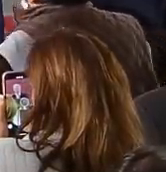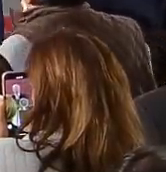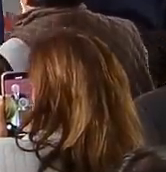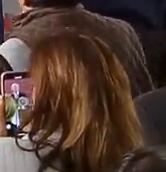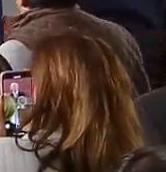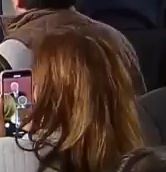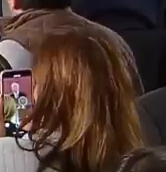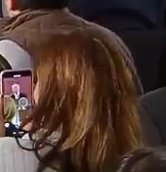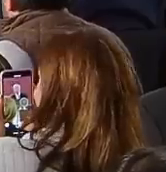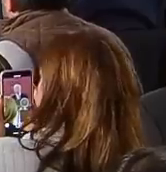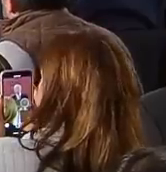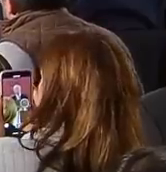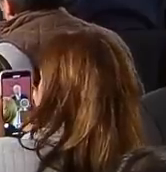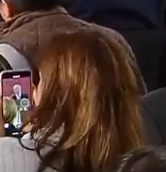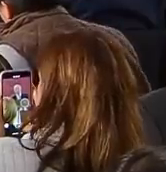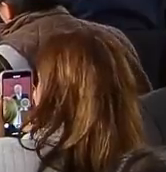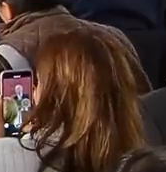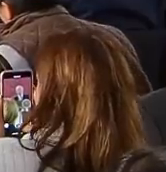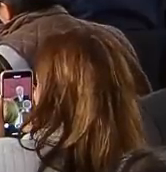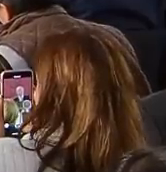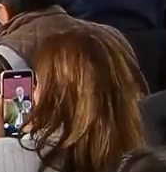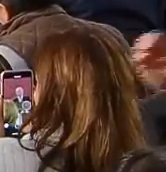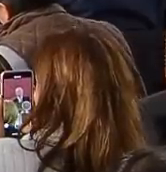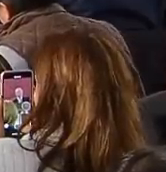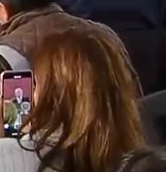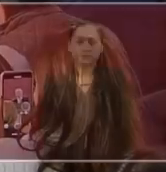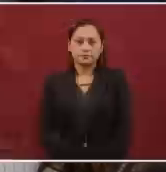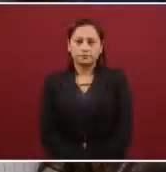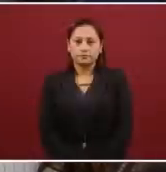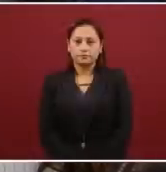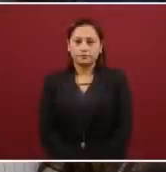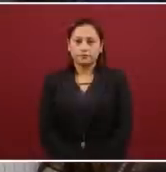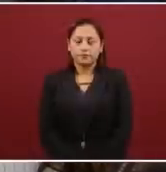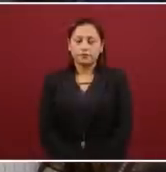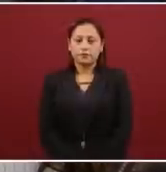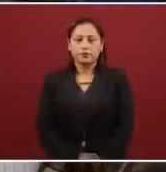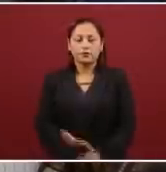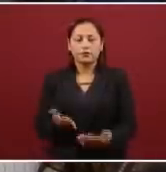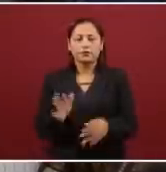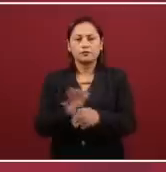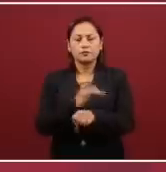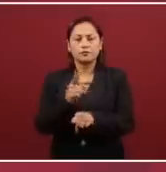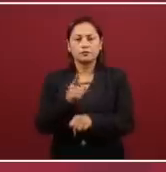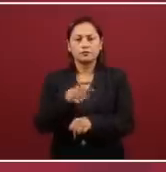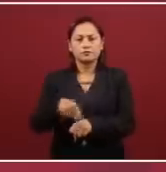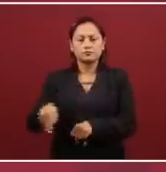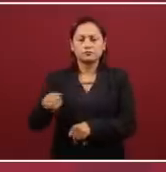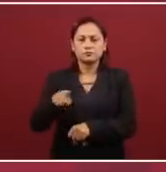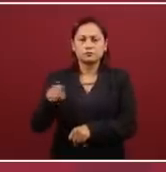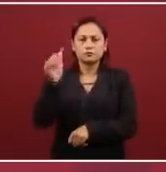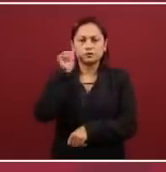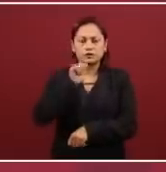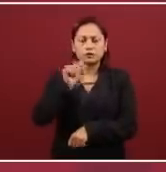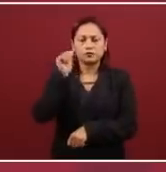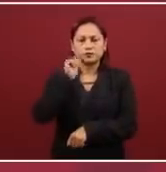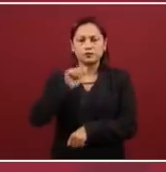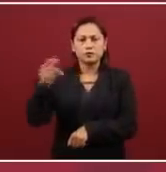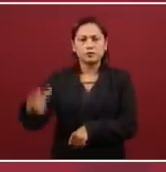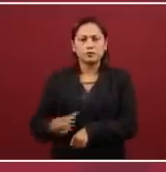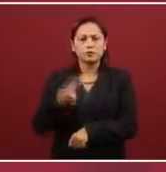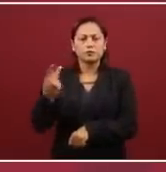siempre pues está haciendo el cuestionamiento en lo económico.